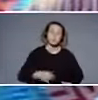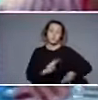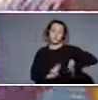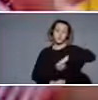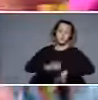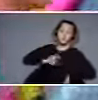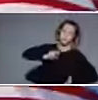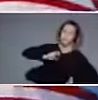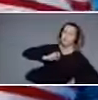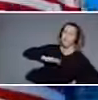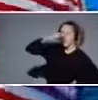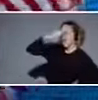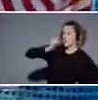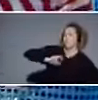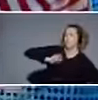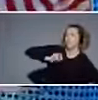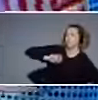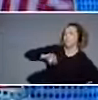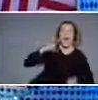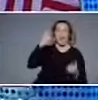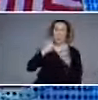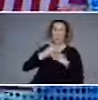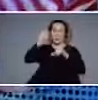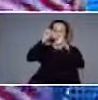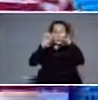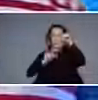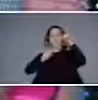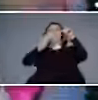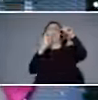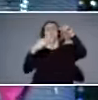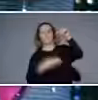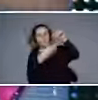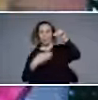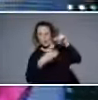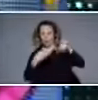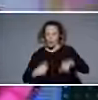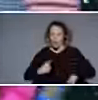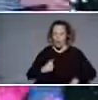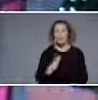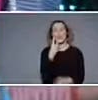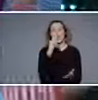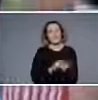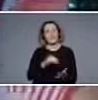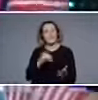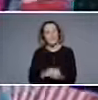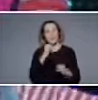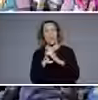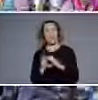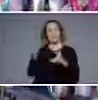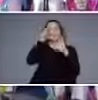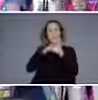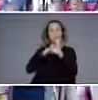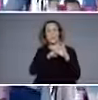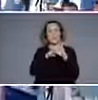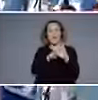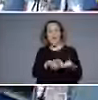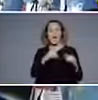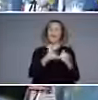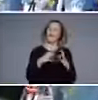fuerte pateada, y al final bajamos a segunda vez. 2 veces al año que cojo una guagua y que